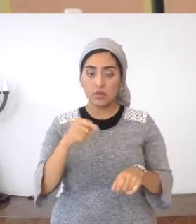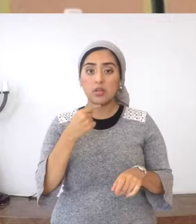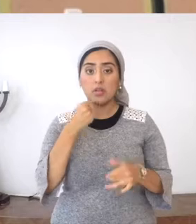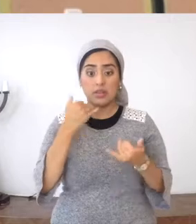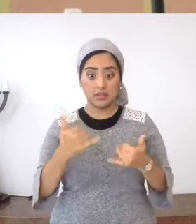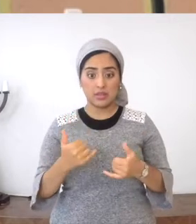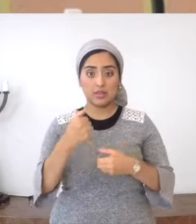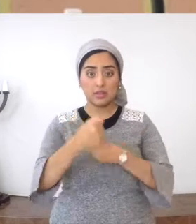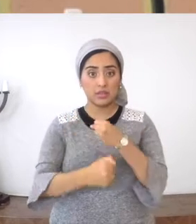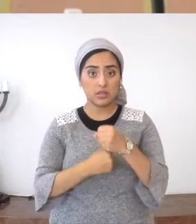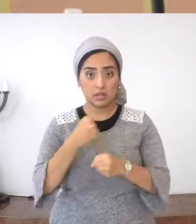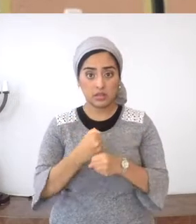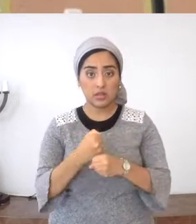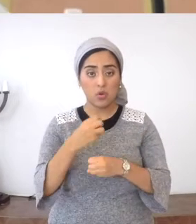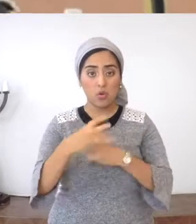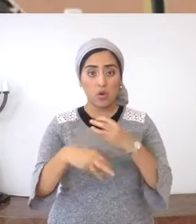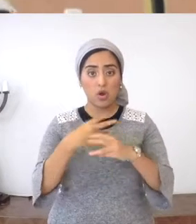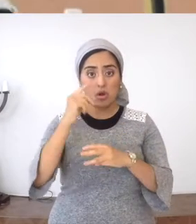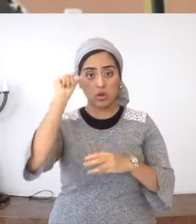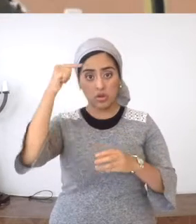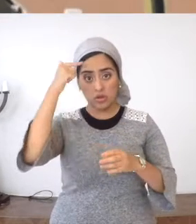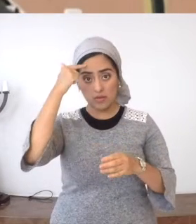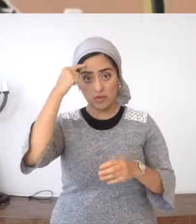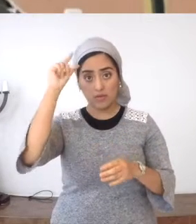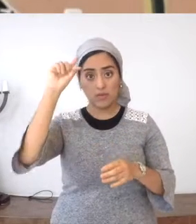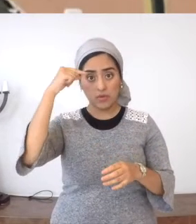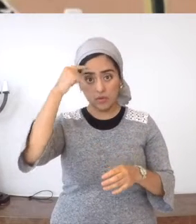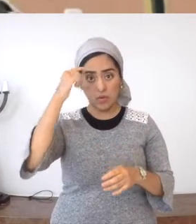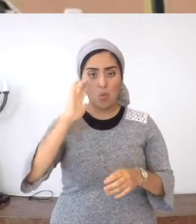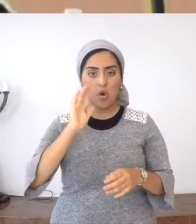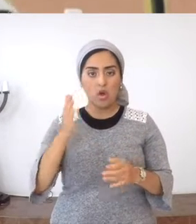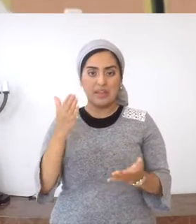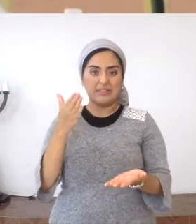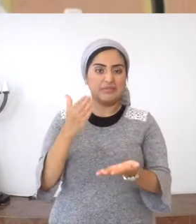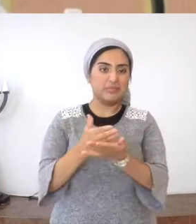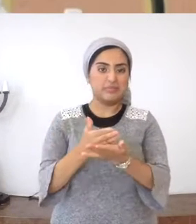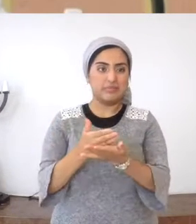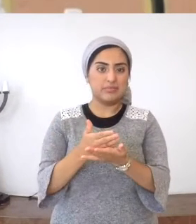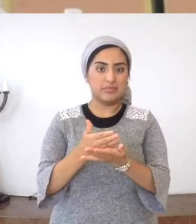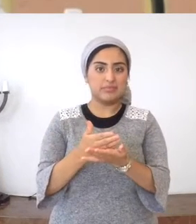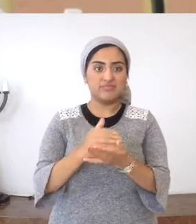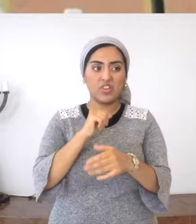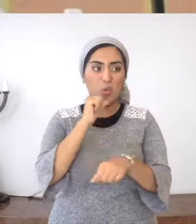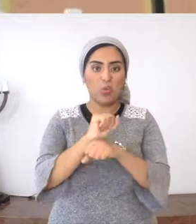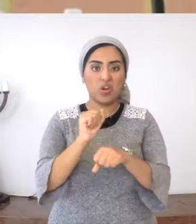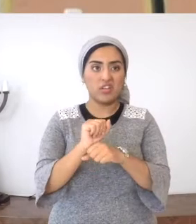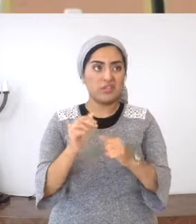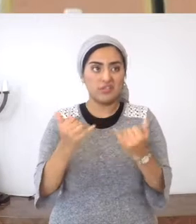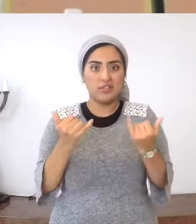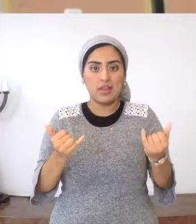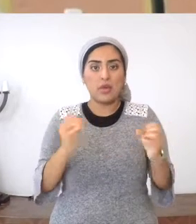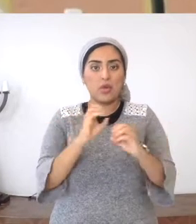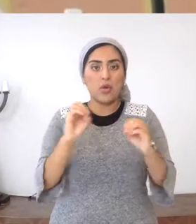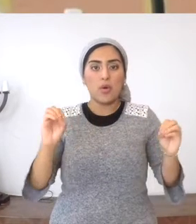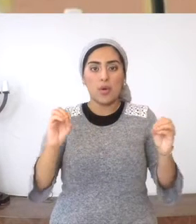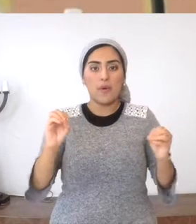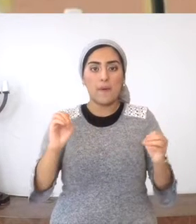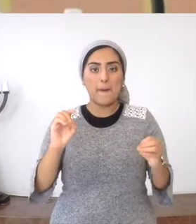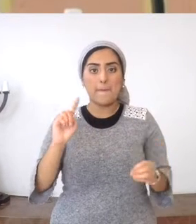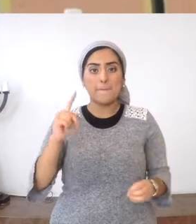parte de ellos Claro Dijo que en este año El gobierno Llegaría a un Estancamiento Como lo hay ahora